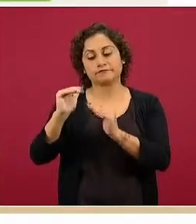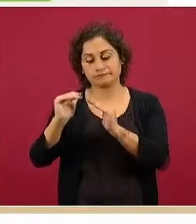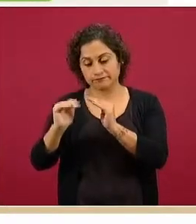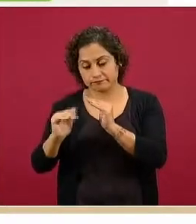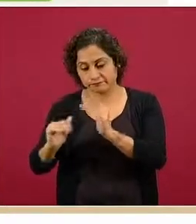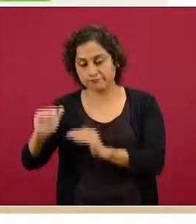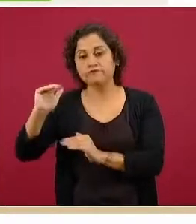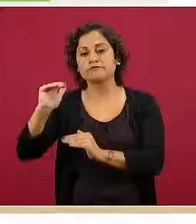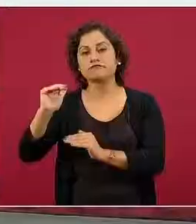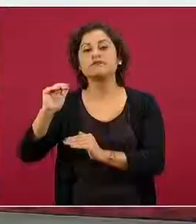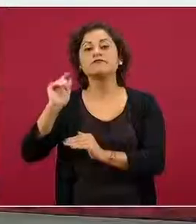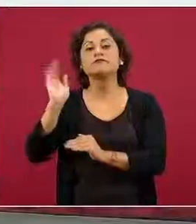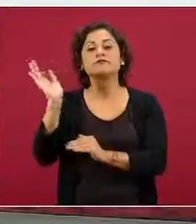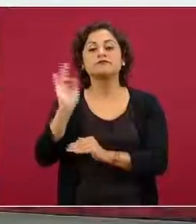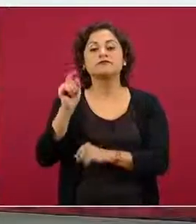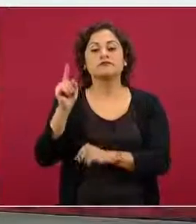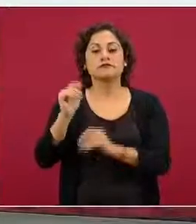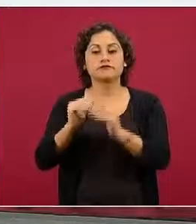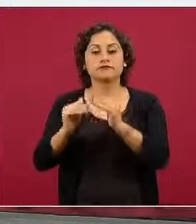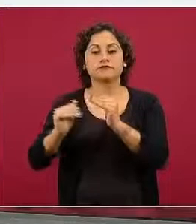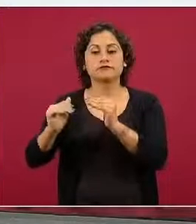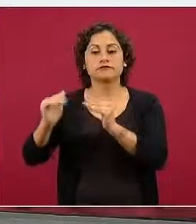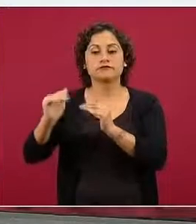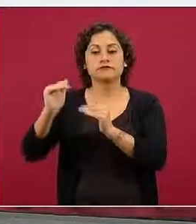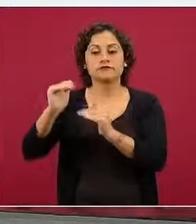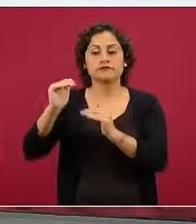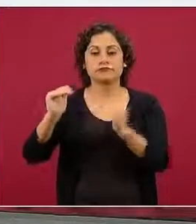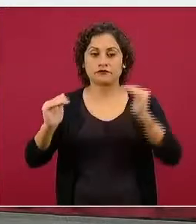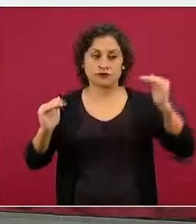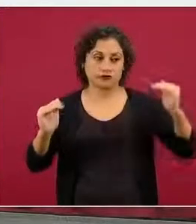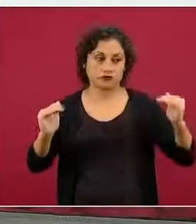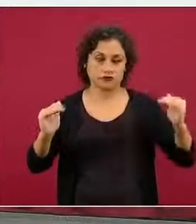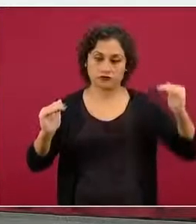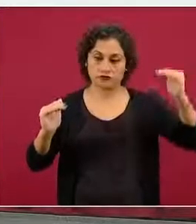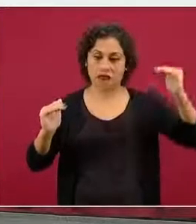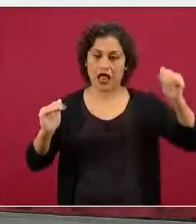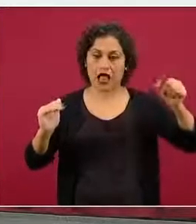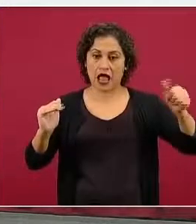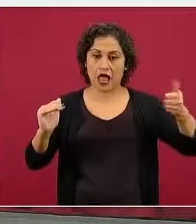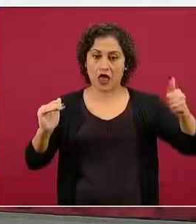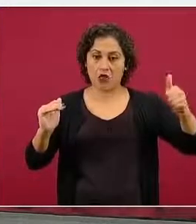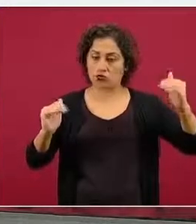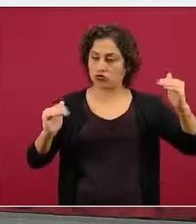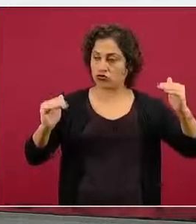ya a los niveles que teníamos en agosto.